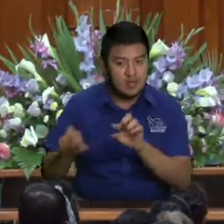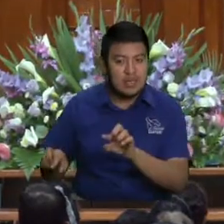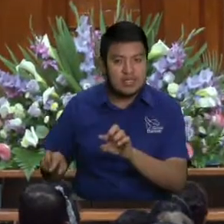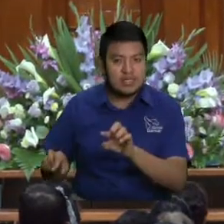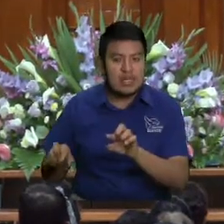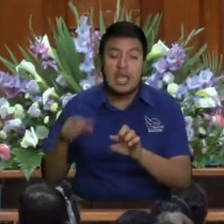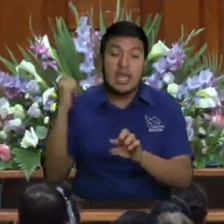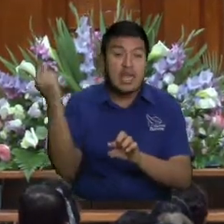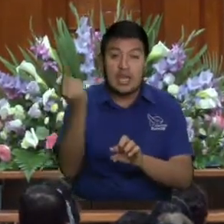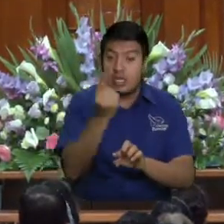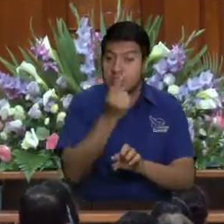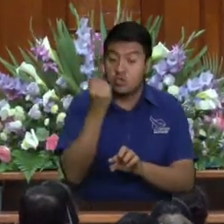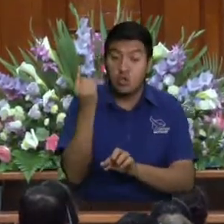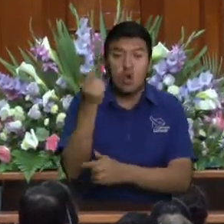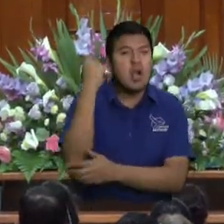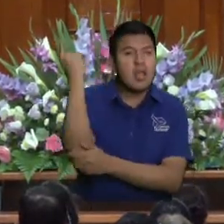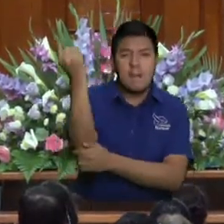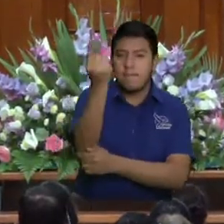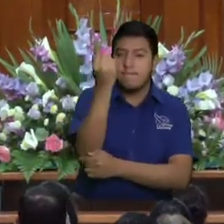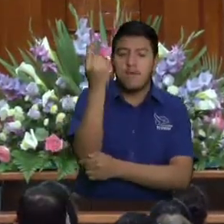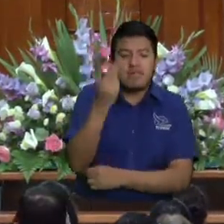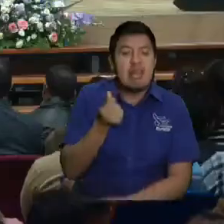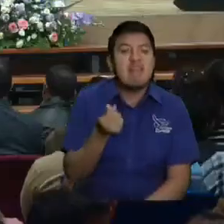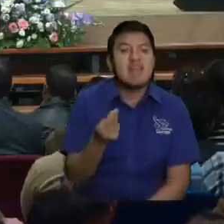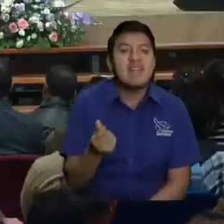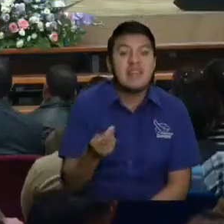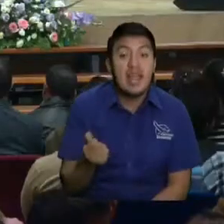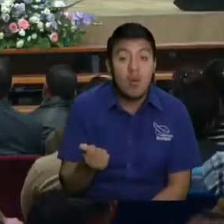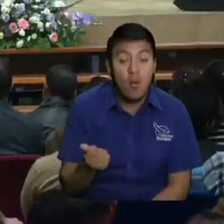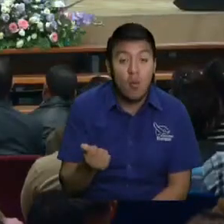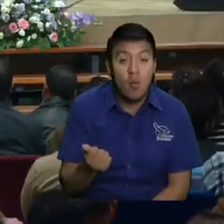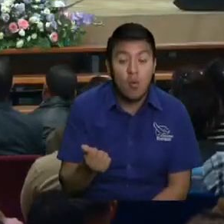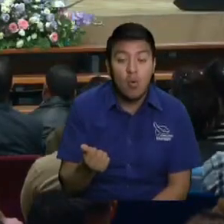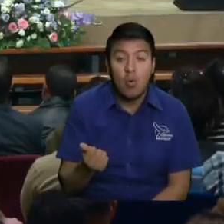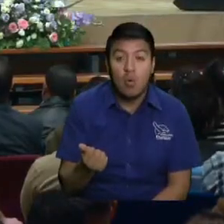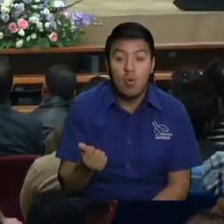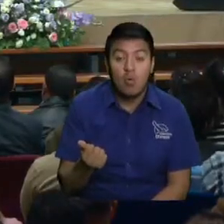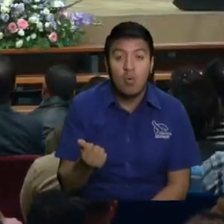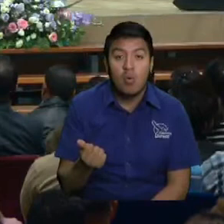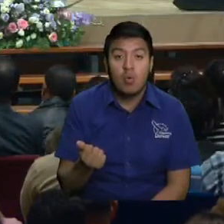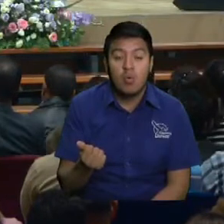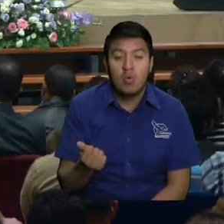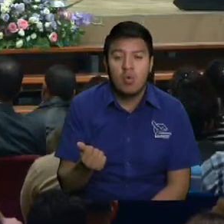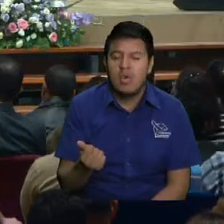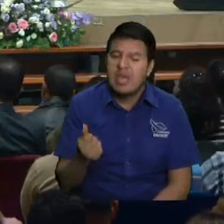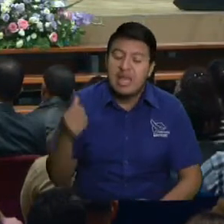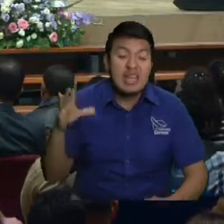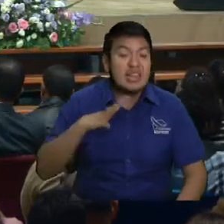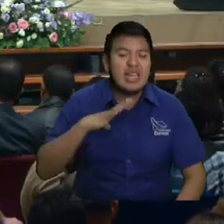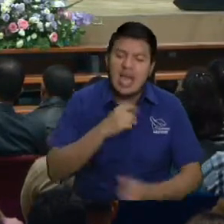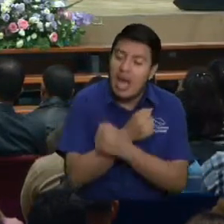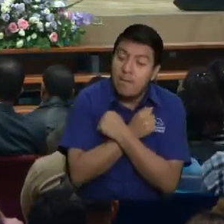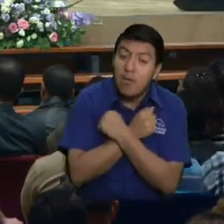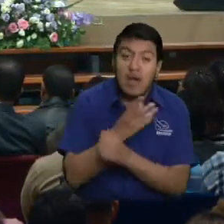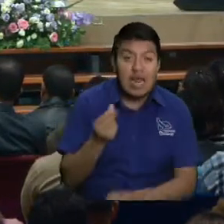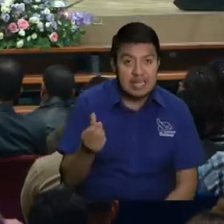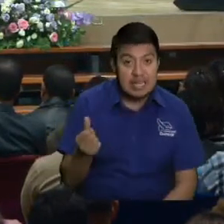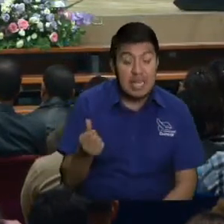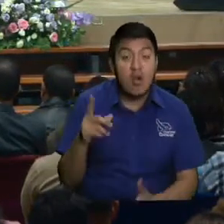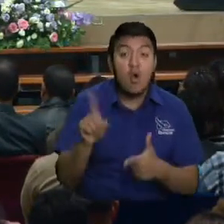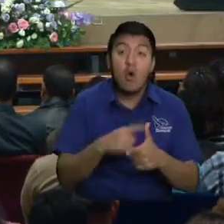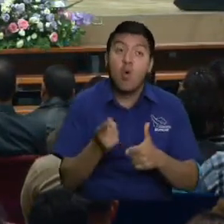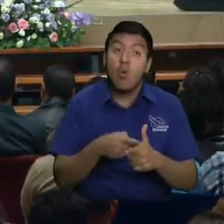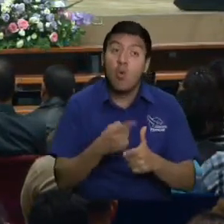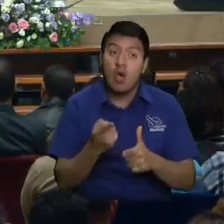dinero como el punto más importante de toda su vida, y cuando usted va a ofrendar,